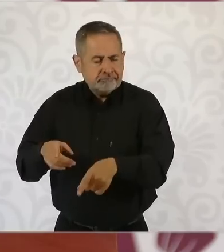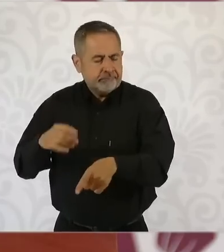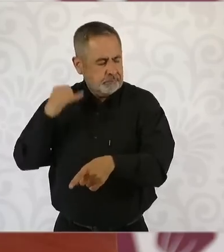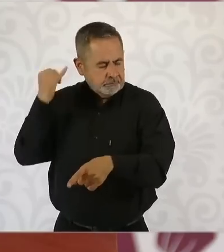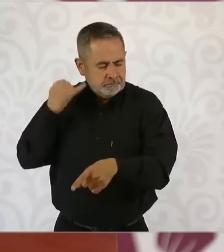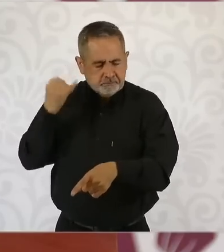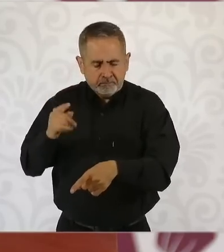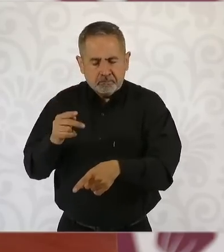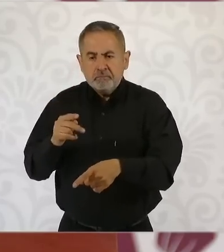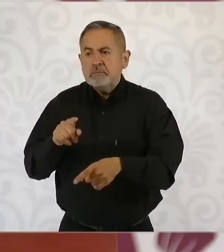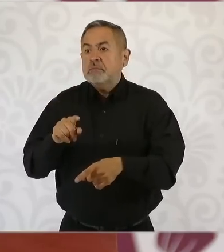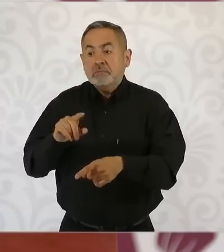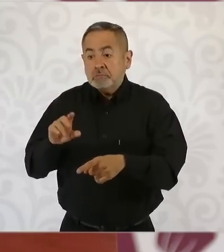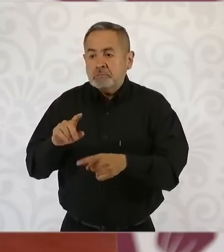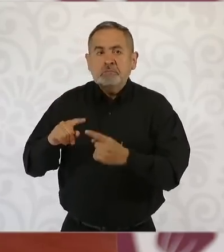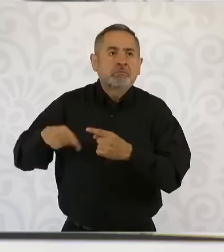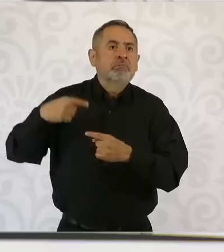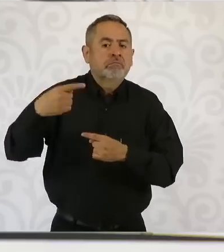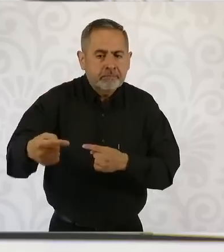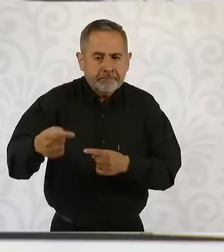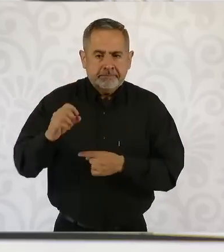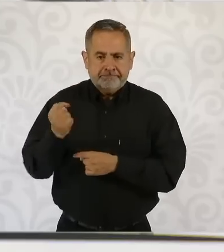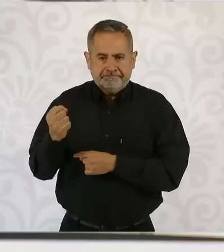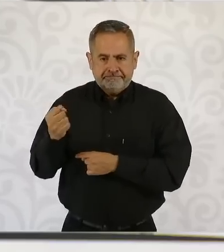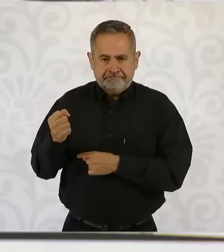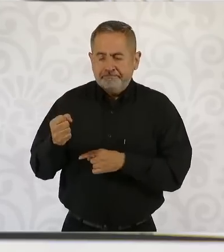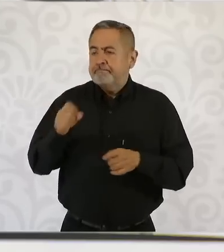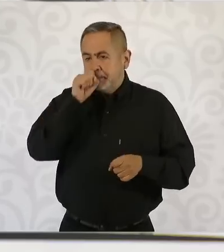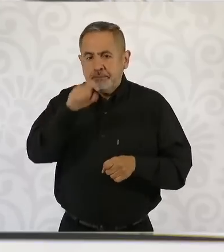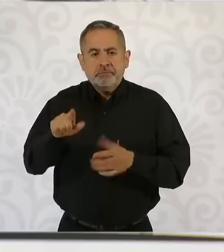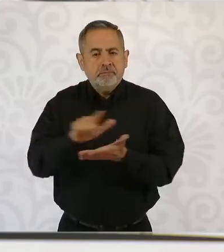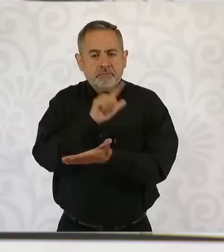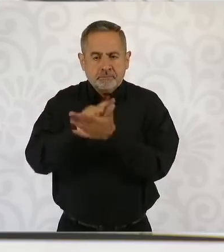hasta septiembre. Entre ellas aduanas se va a ir hasta septiembre